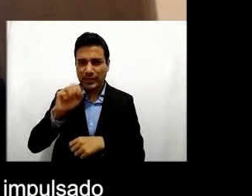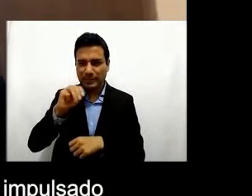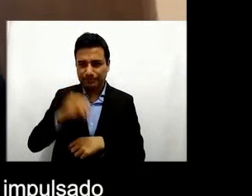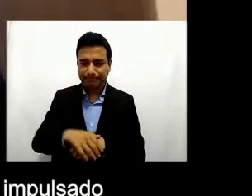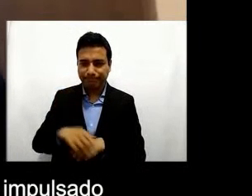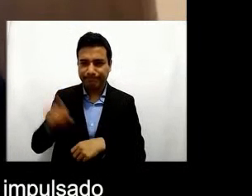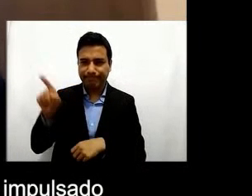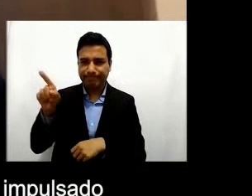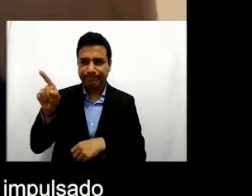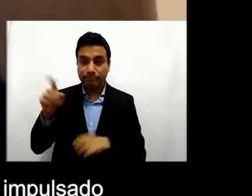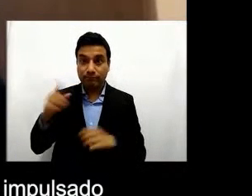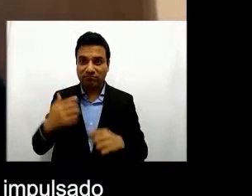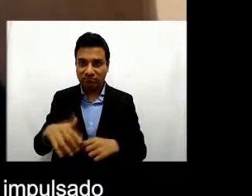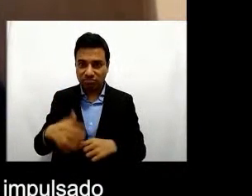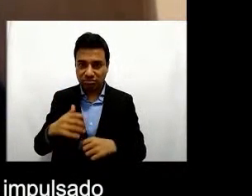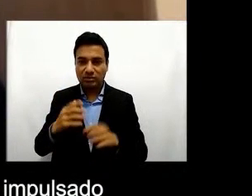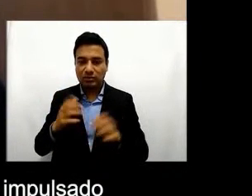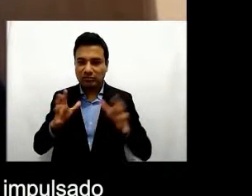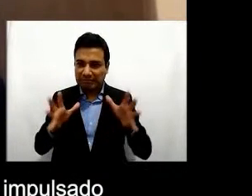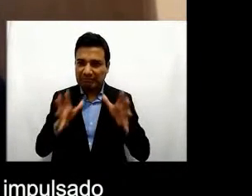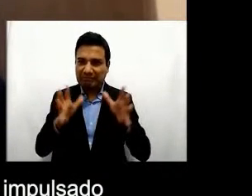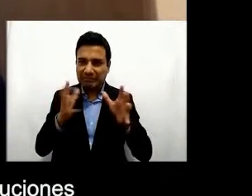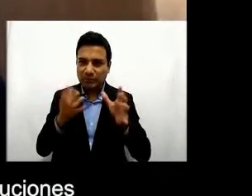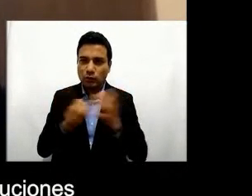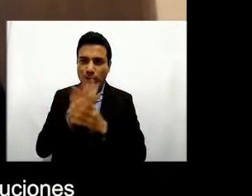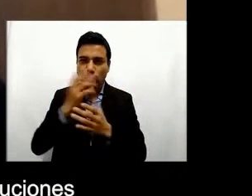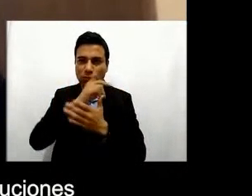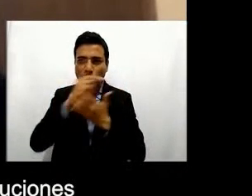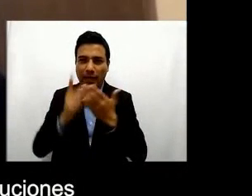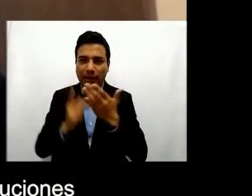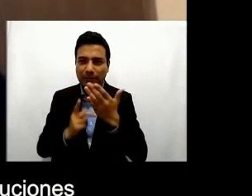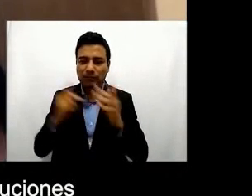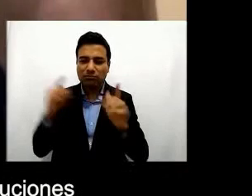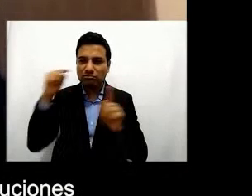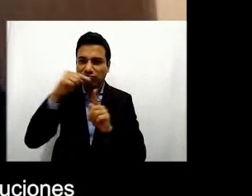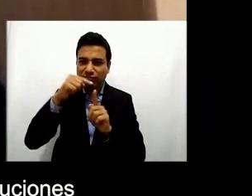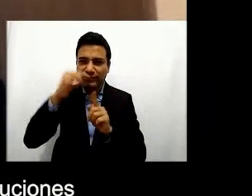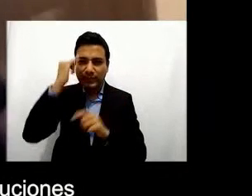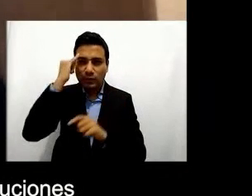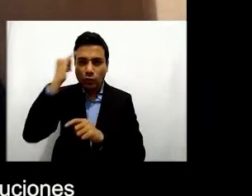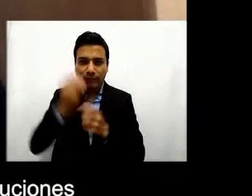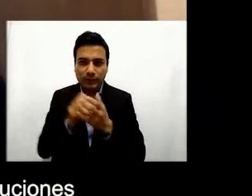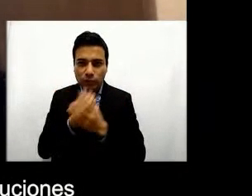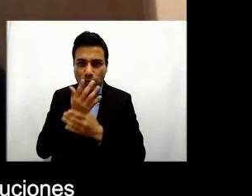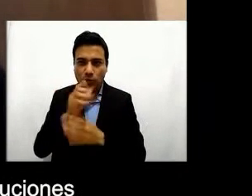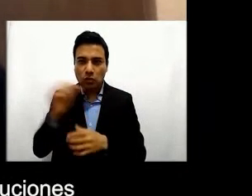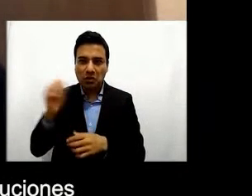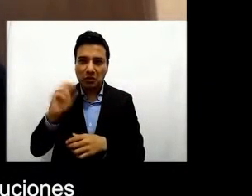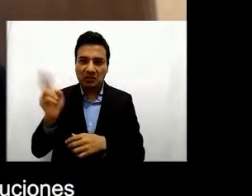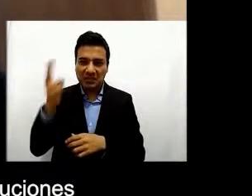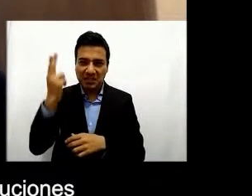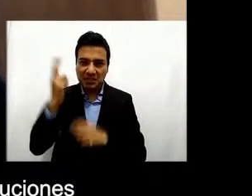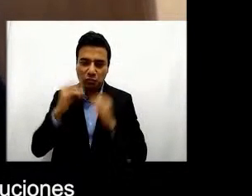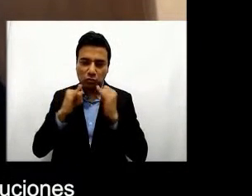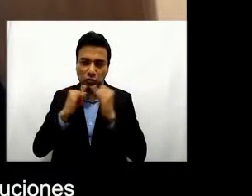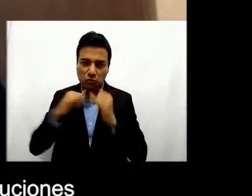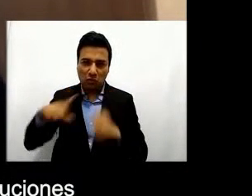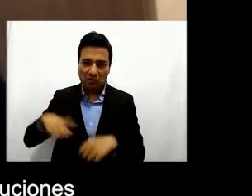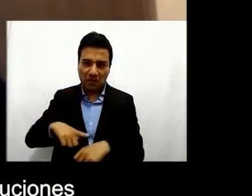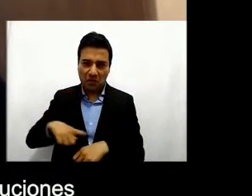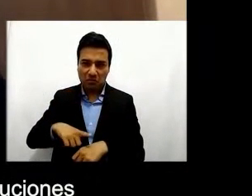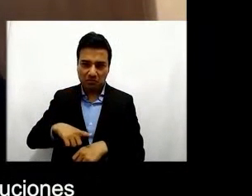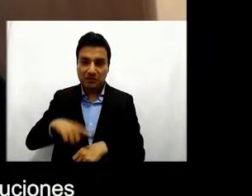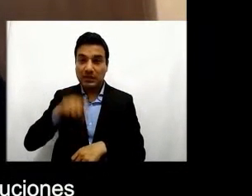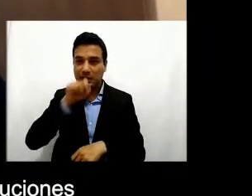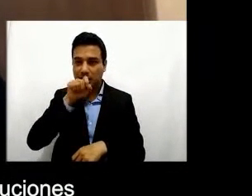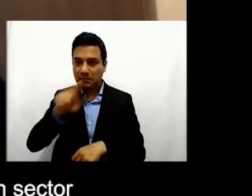impulsado muchísimos programas que han tenido que ver con pensar la innovación, o otras universidades e instituciones públicas que también lo